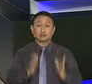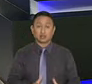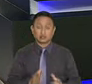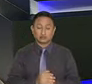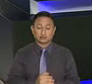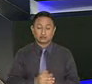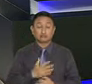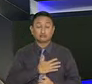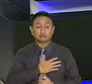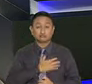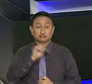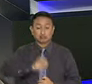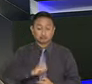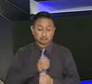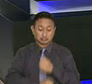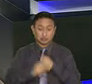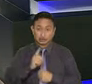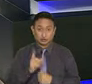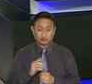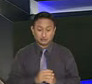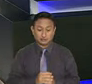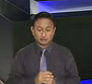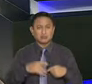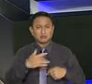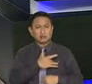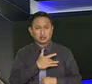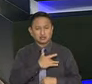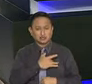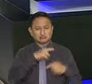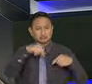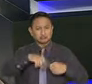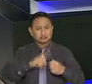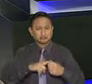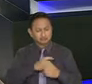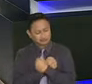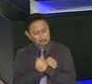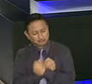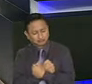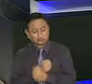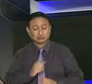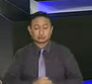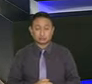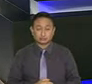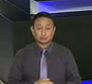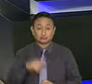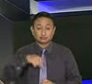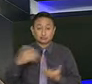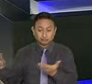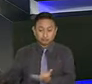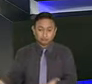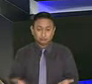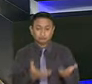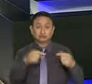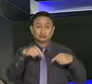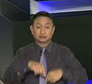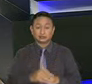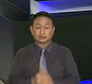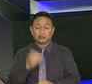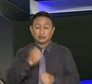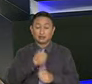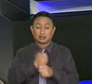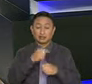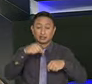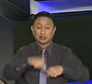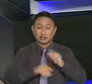quienes también pues no Nacimos en esta ciudad nos sentimos quiteños de corazón porque nos ha abierto Las puertas nos ha permitido trabajar